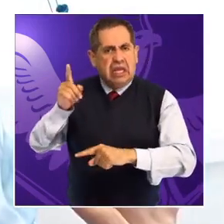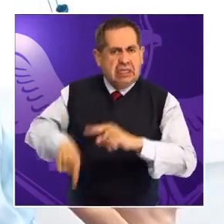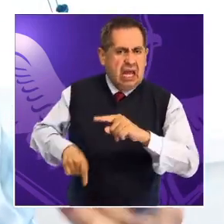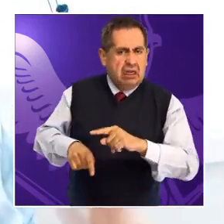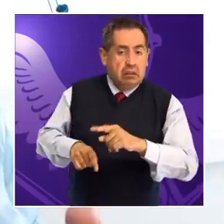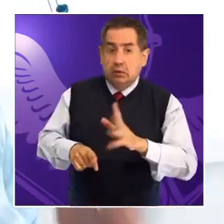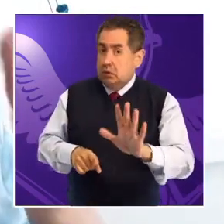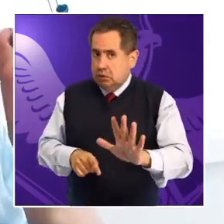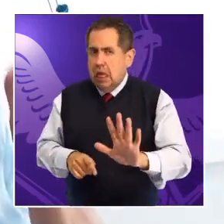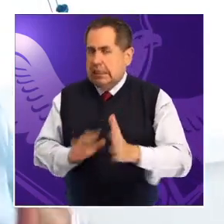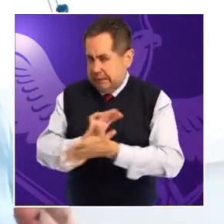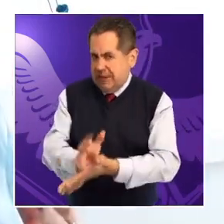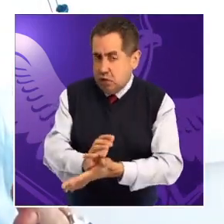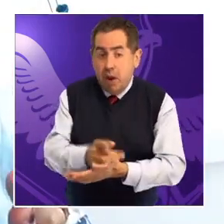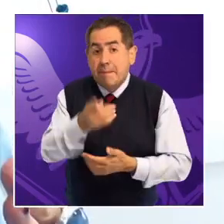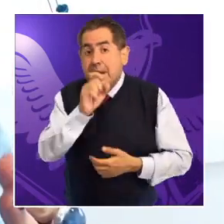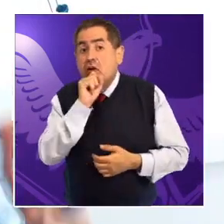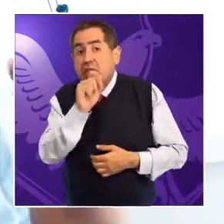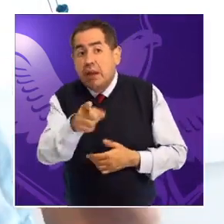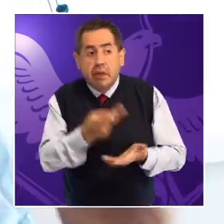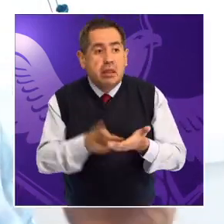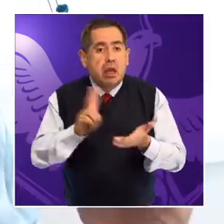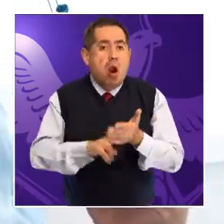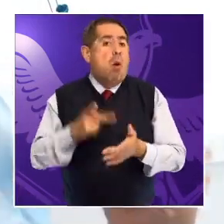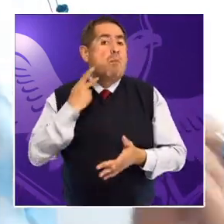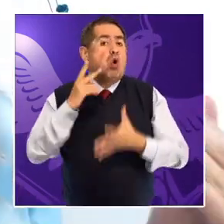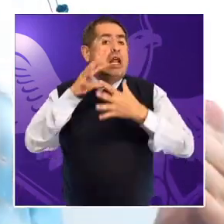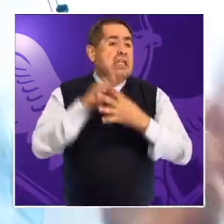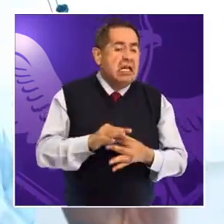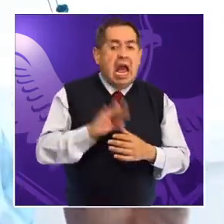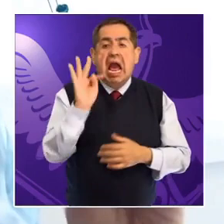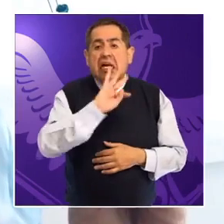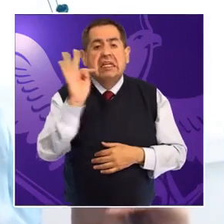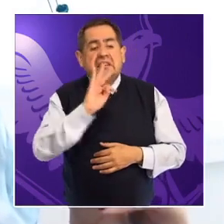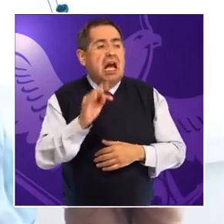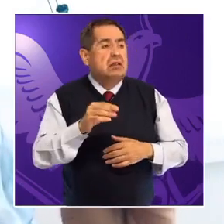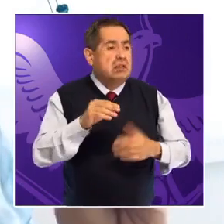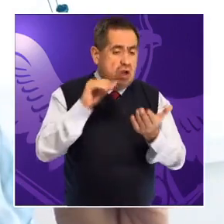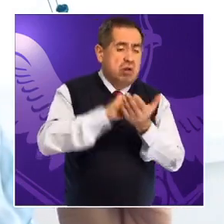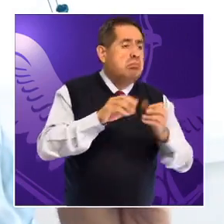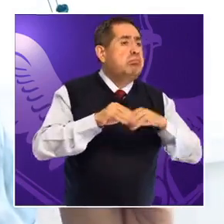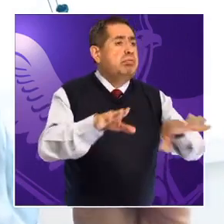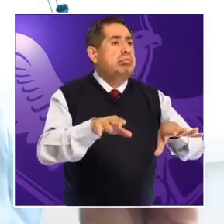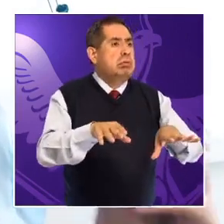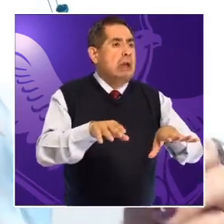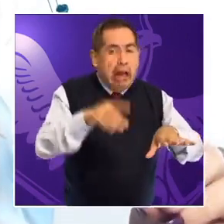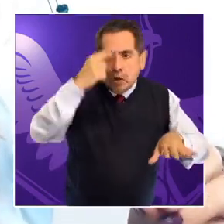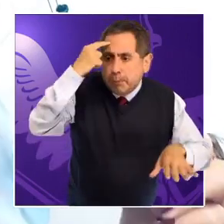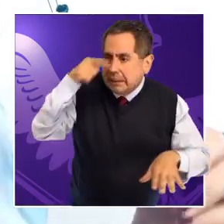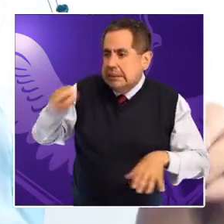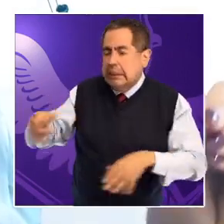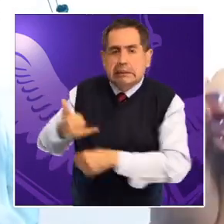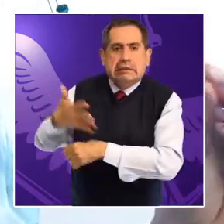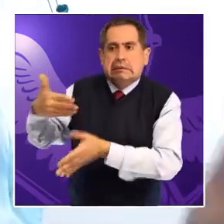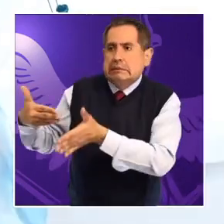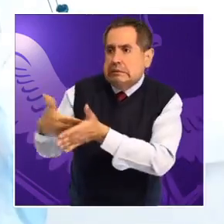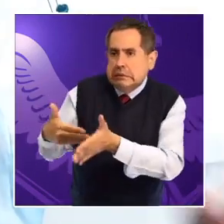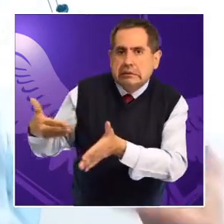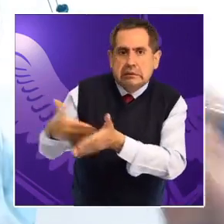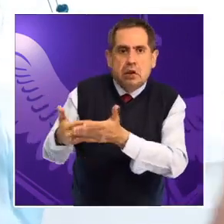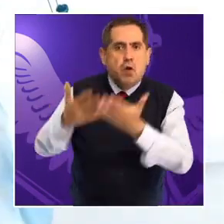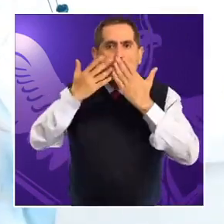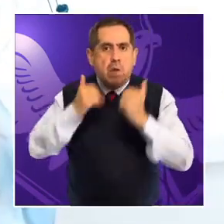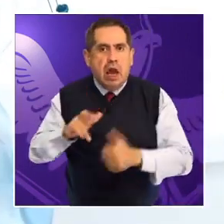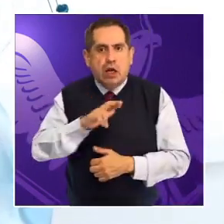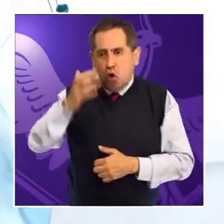que también va a ser aquella política pública que tenga el efecto de obstaculizar o dejar sin efecto el reconocimiento, goce y ejercicio